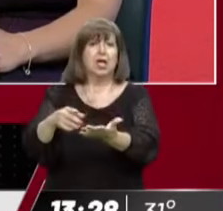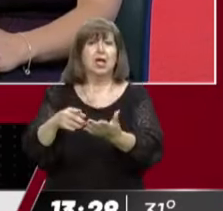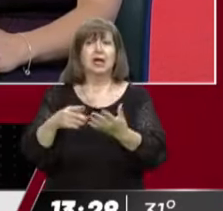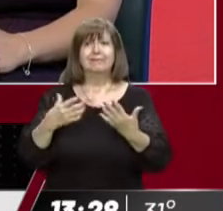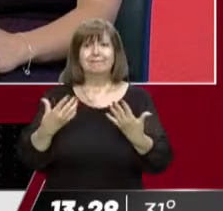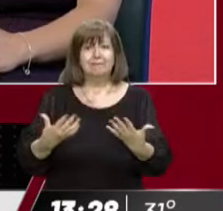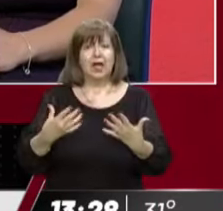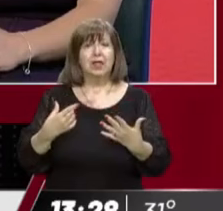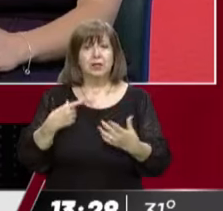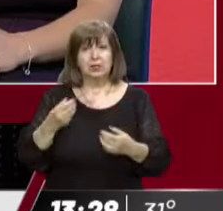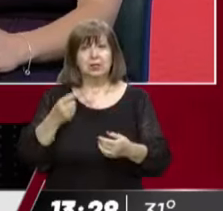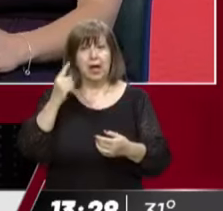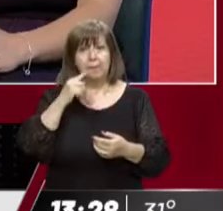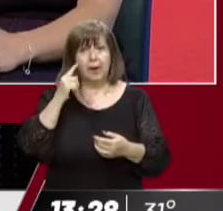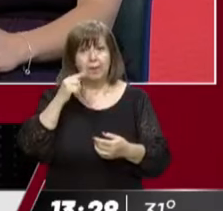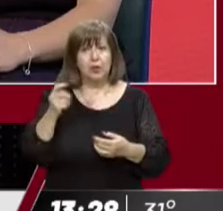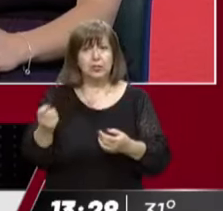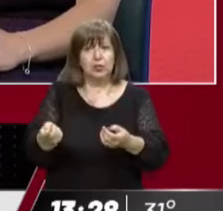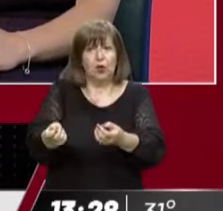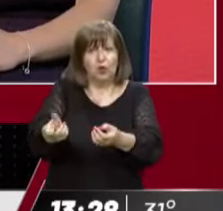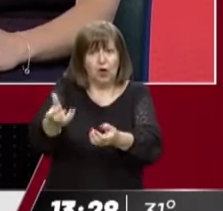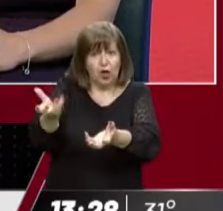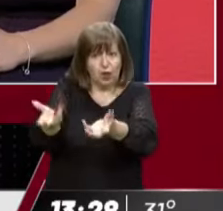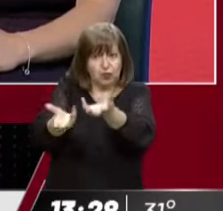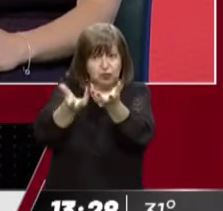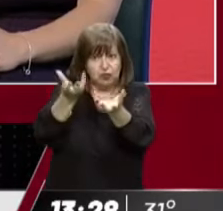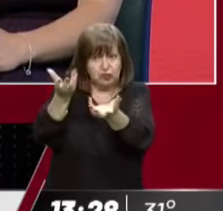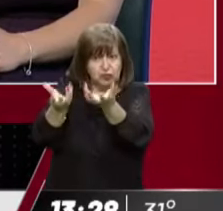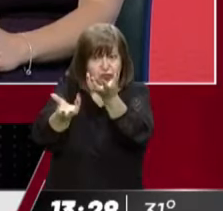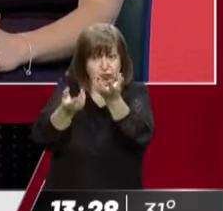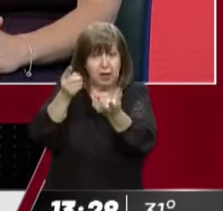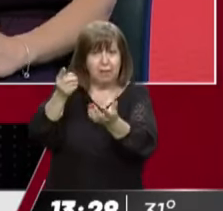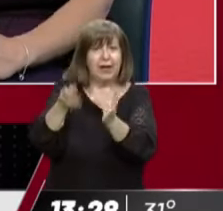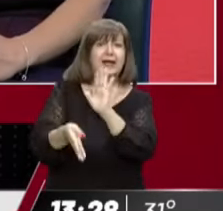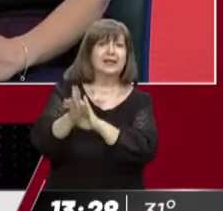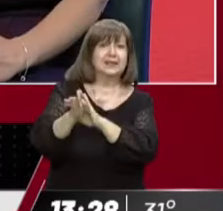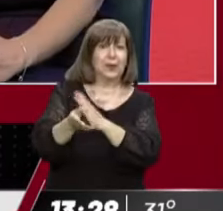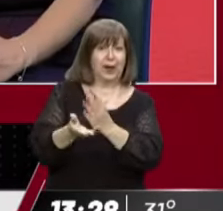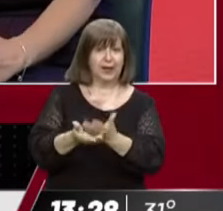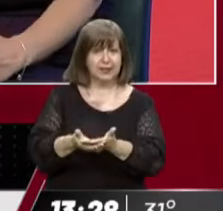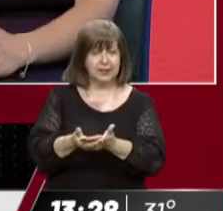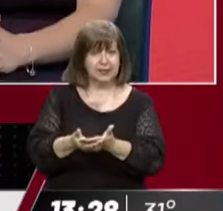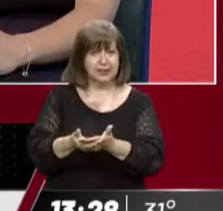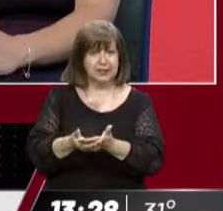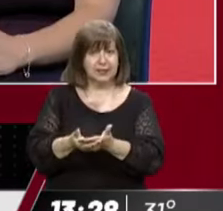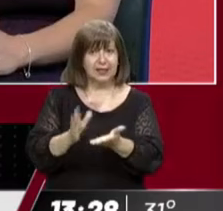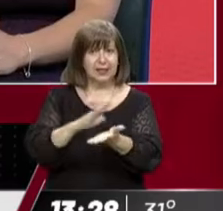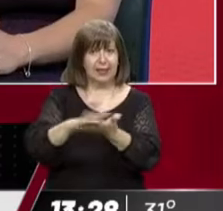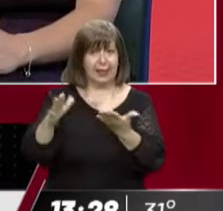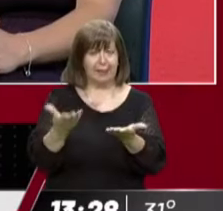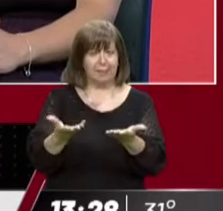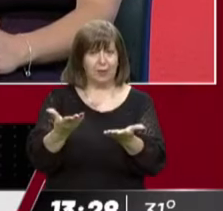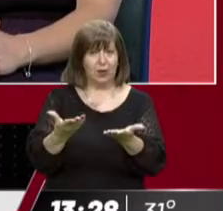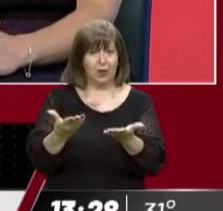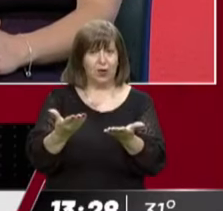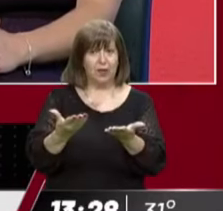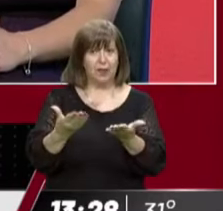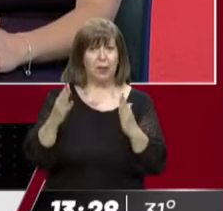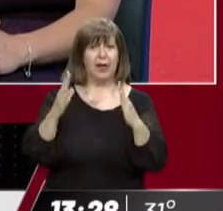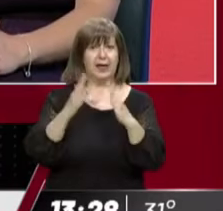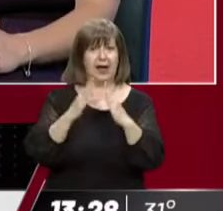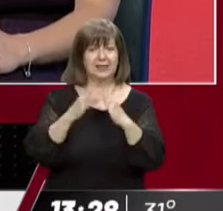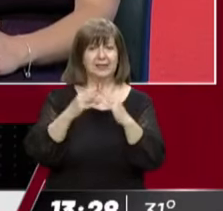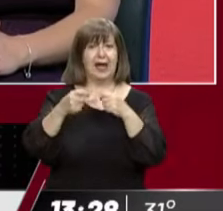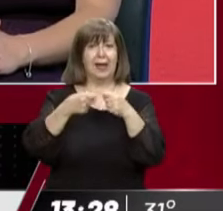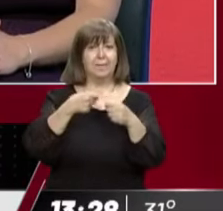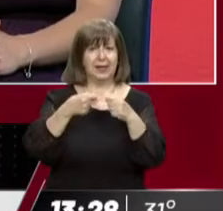ayuda asistencial, reconstruir todo esto, si no tenemos un organismo internacional que ponga el ojo en Chile, que diga, bueno, nos solidarizamos y ayudamos